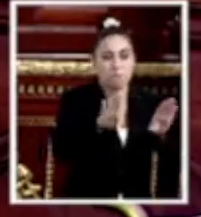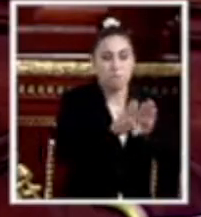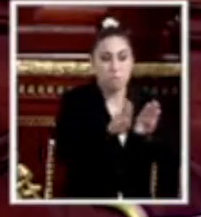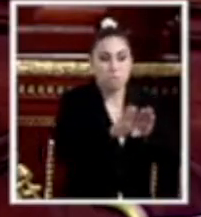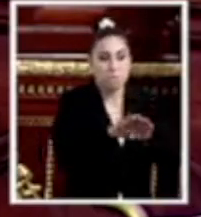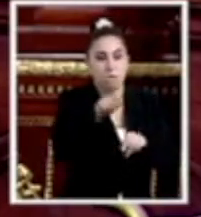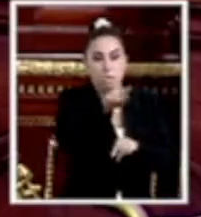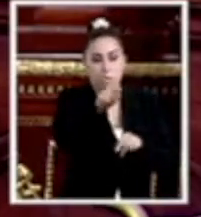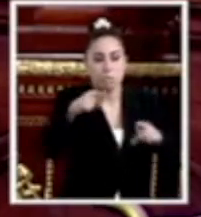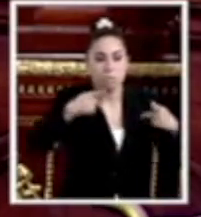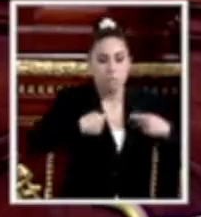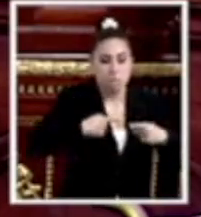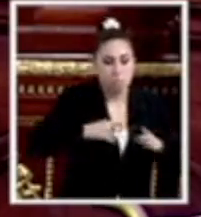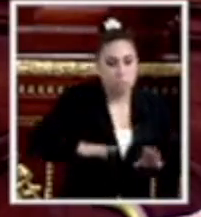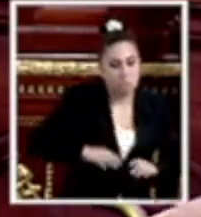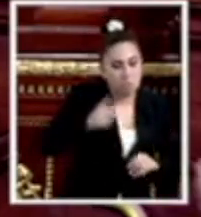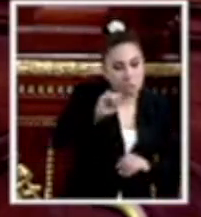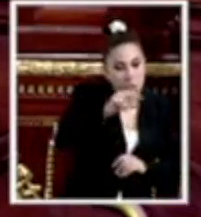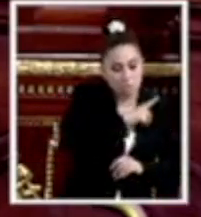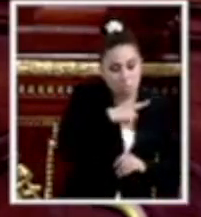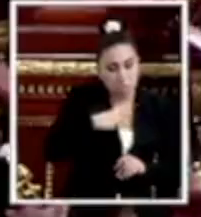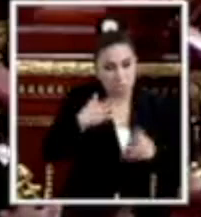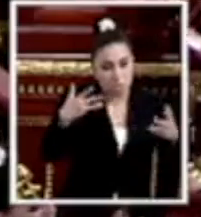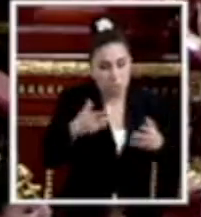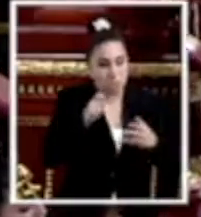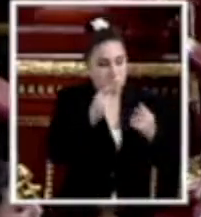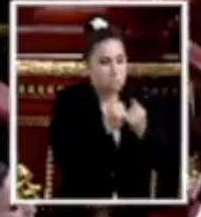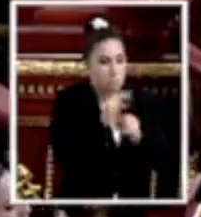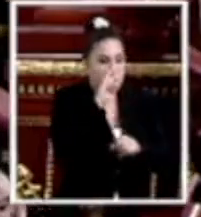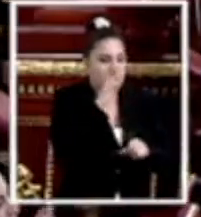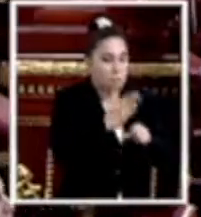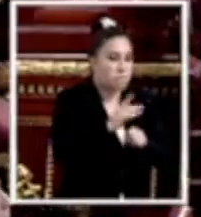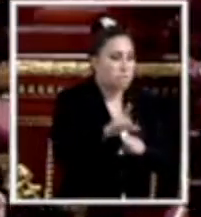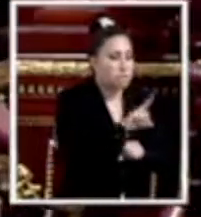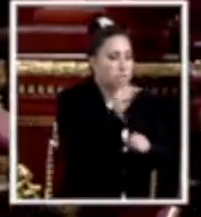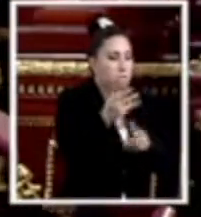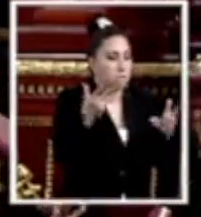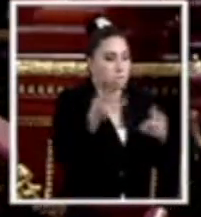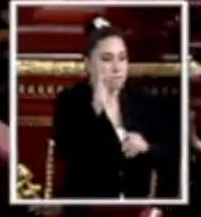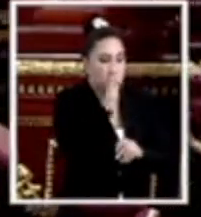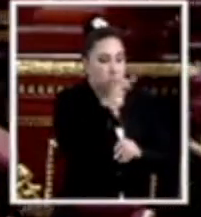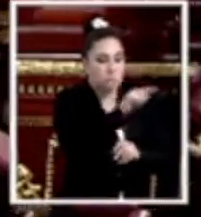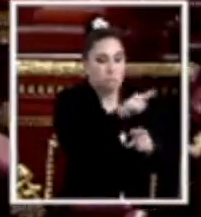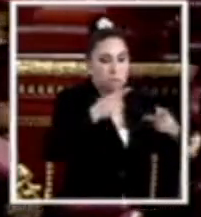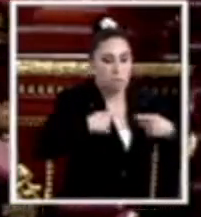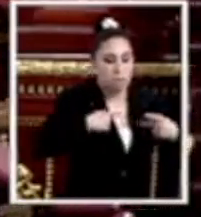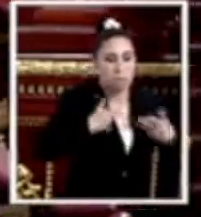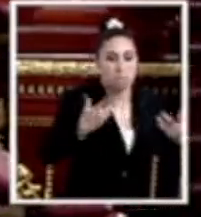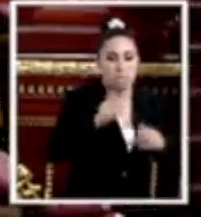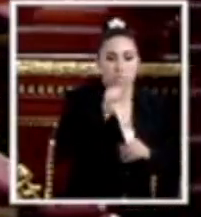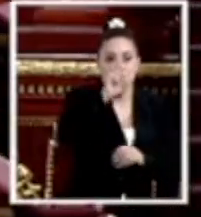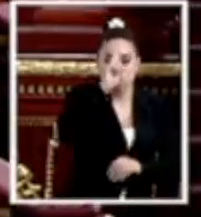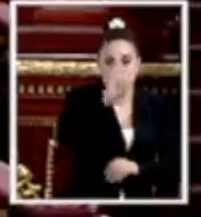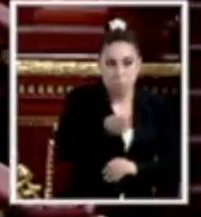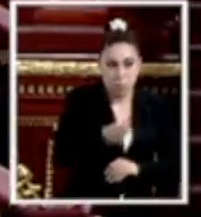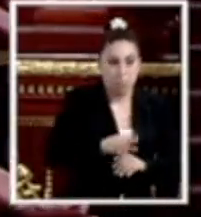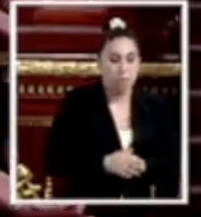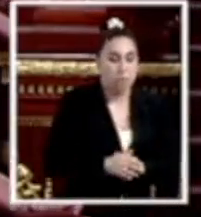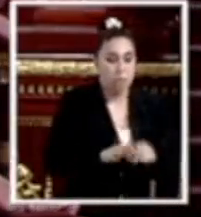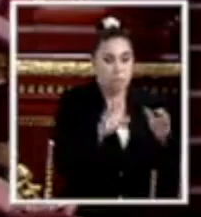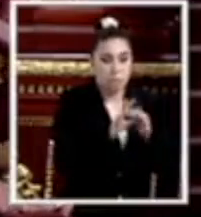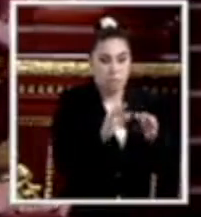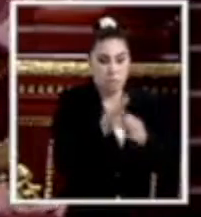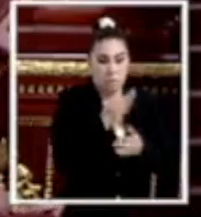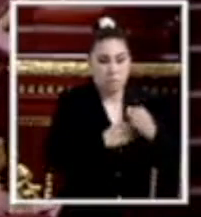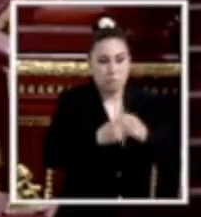reprochable, así como de la consecuencia jurídica por la comisión de un ilícito. De esta descripción no es